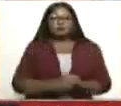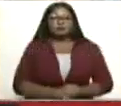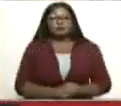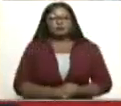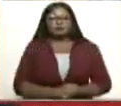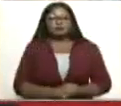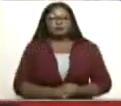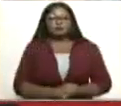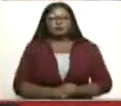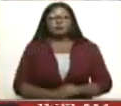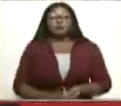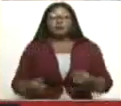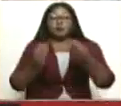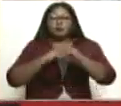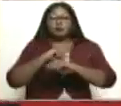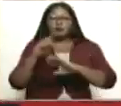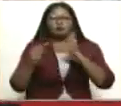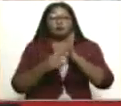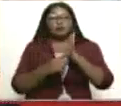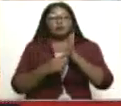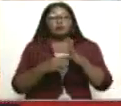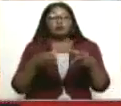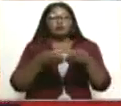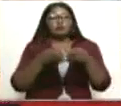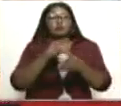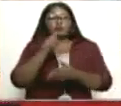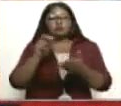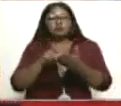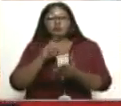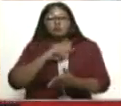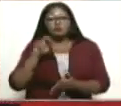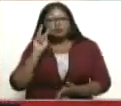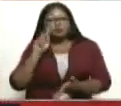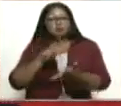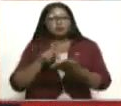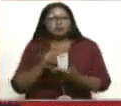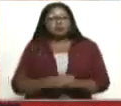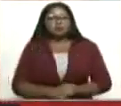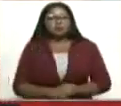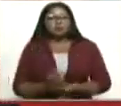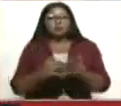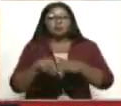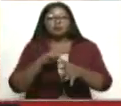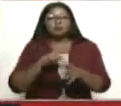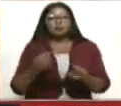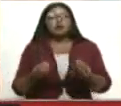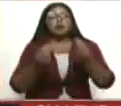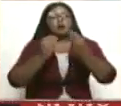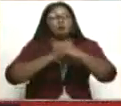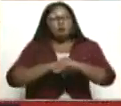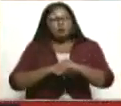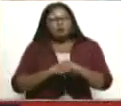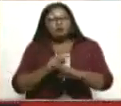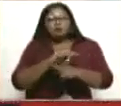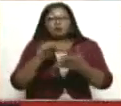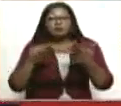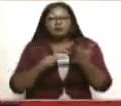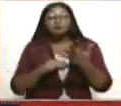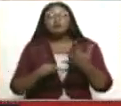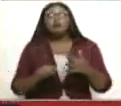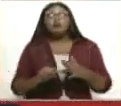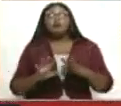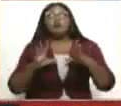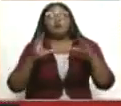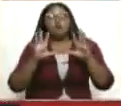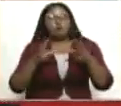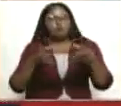la consolidación del Comité Nacional de la Participación a través de la conformación de 5 comisiones